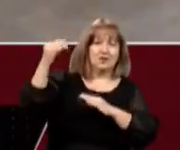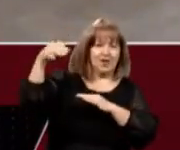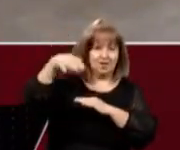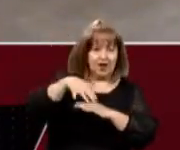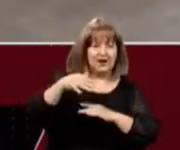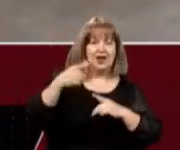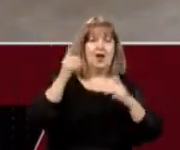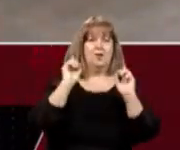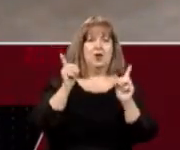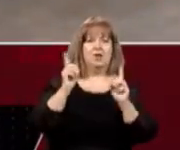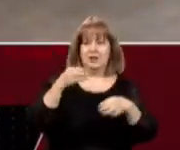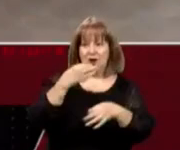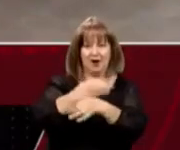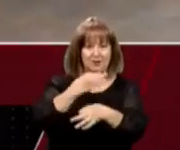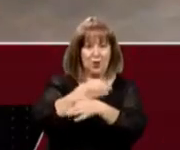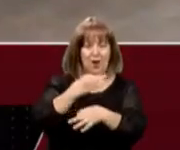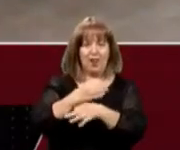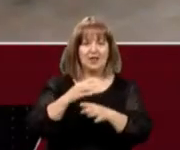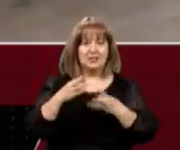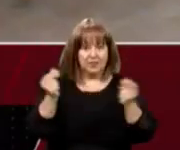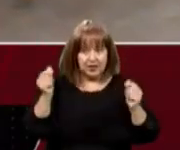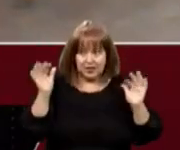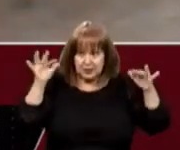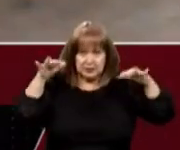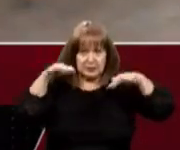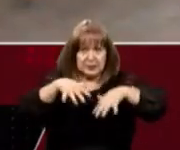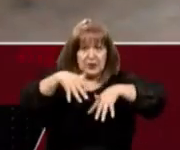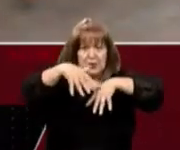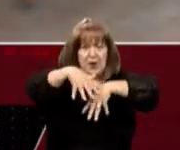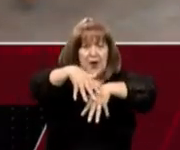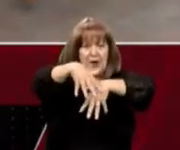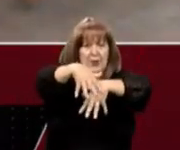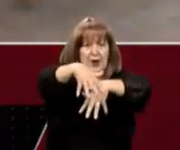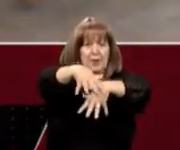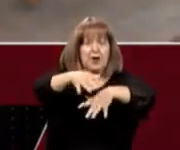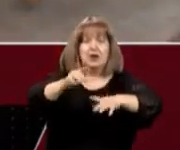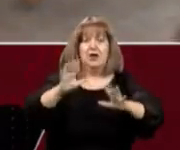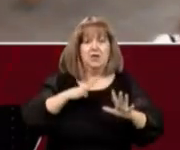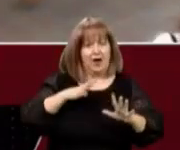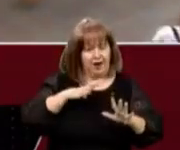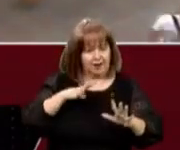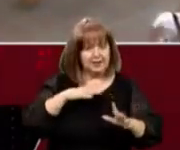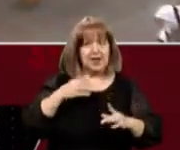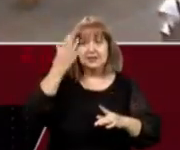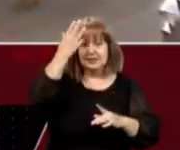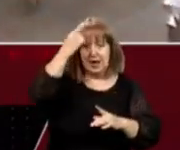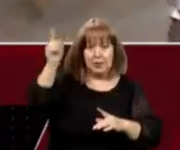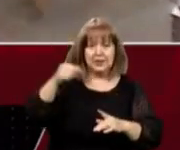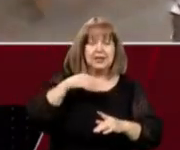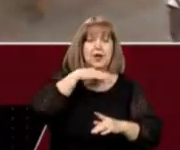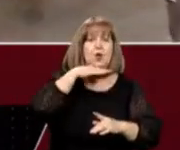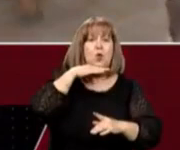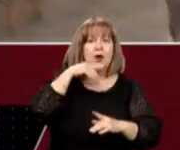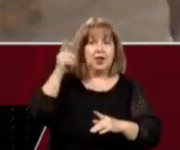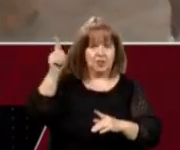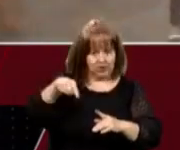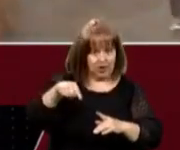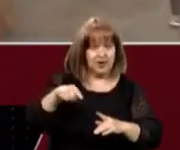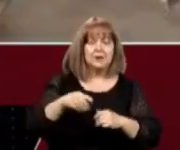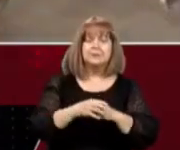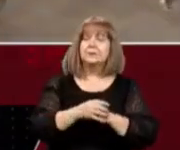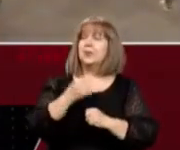llegando docentes que están saliendo de las escuelas, siguen llegando cada una de las compañeras que vienen de San Martín, de Junín. Hace mucho